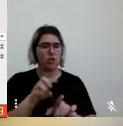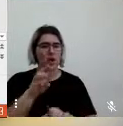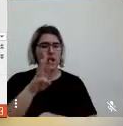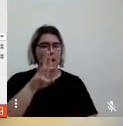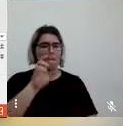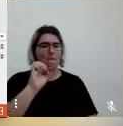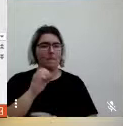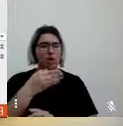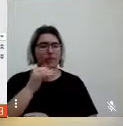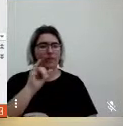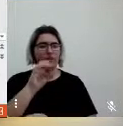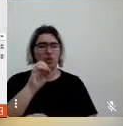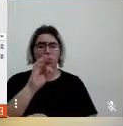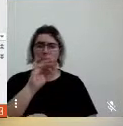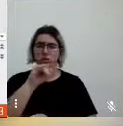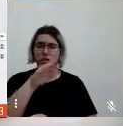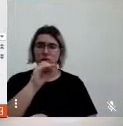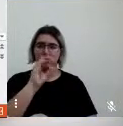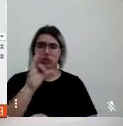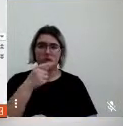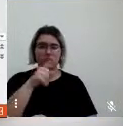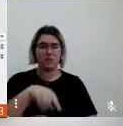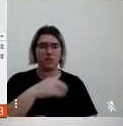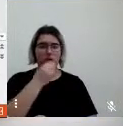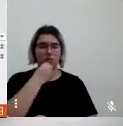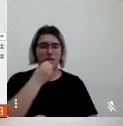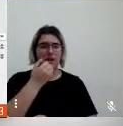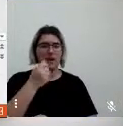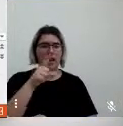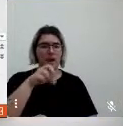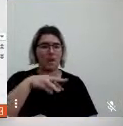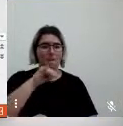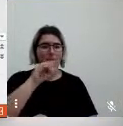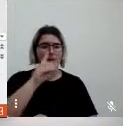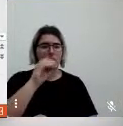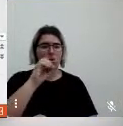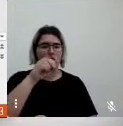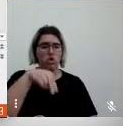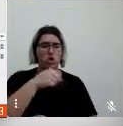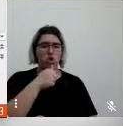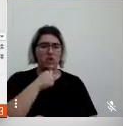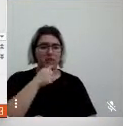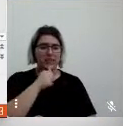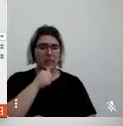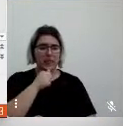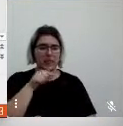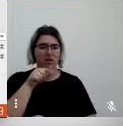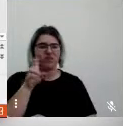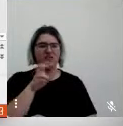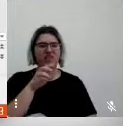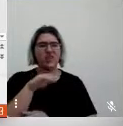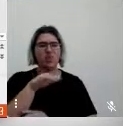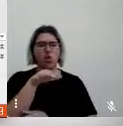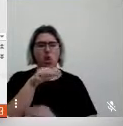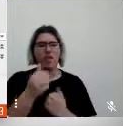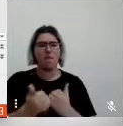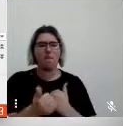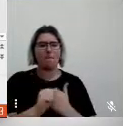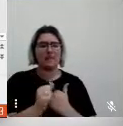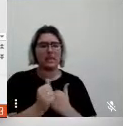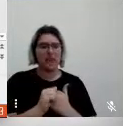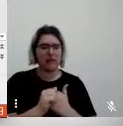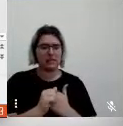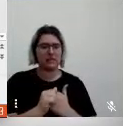el consumo de almidón resistente, que el almidón resistente lo conseguimos de todo lo que son las patatas,